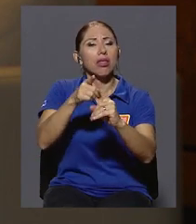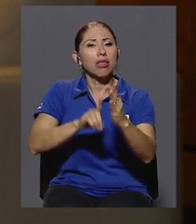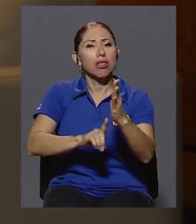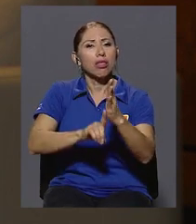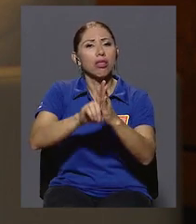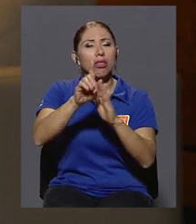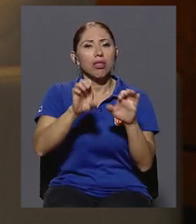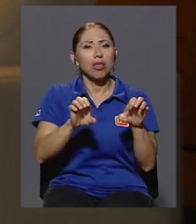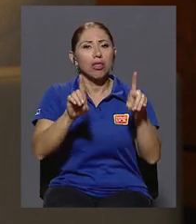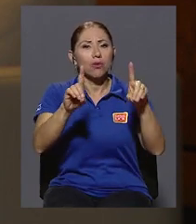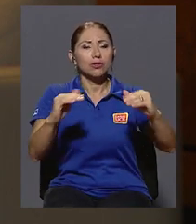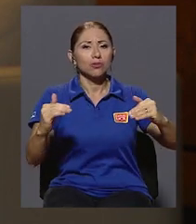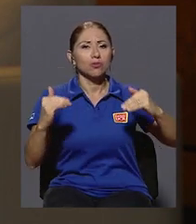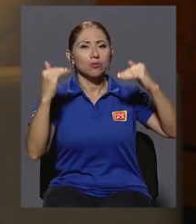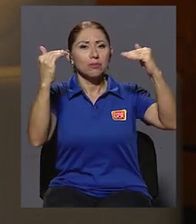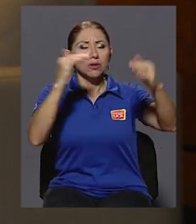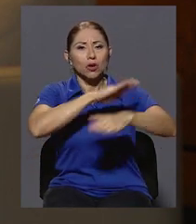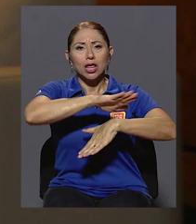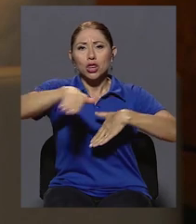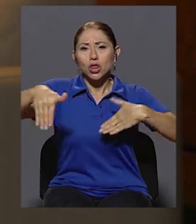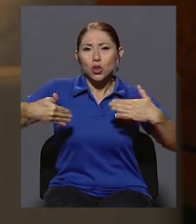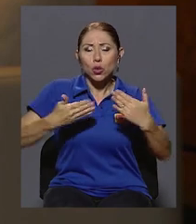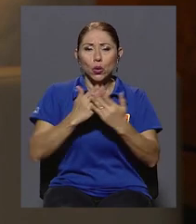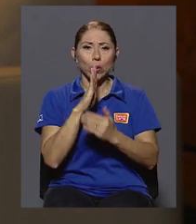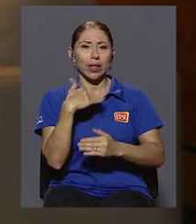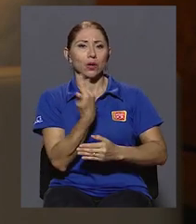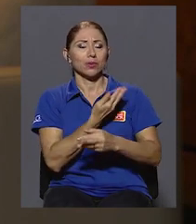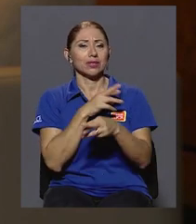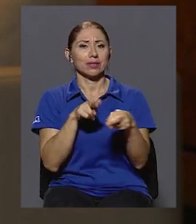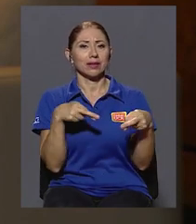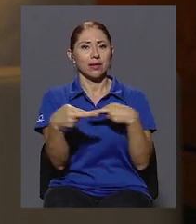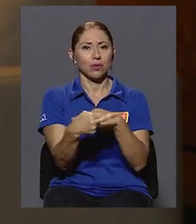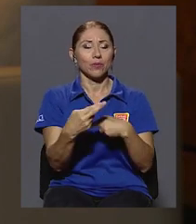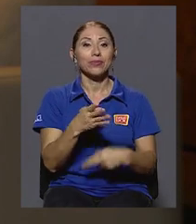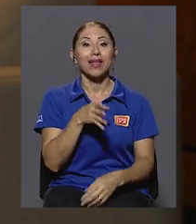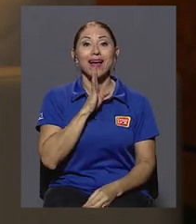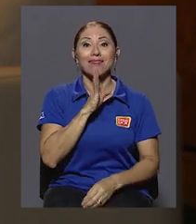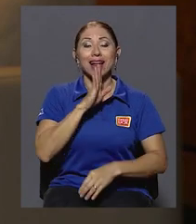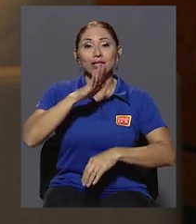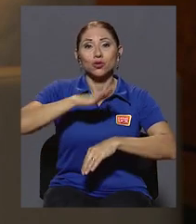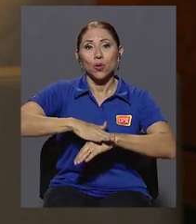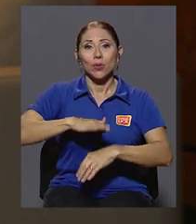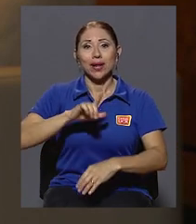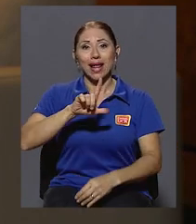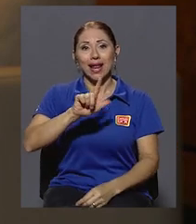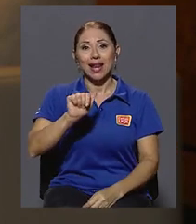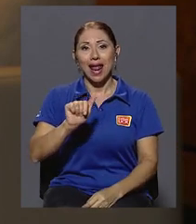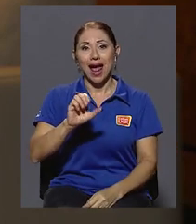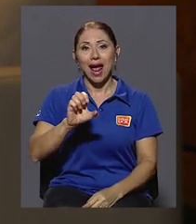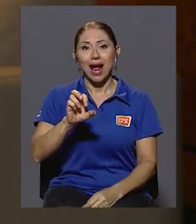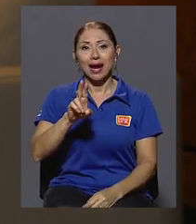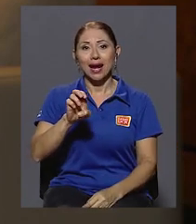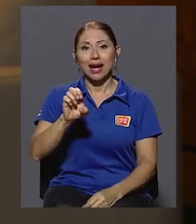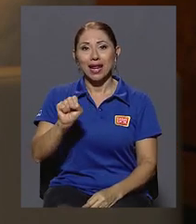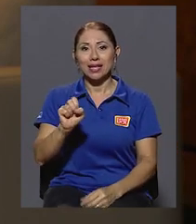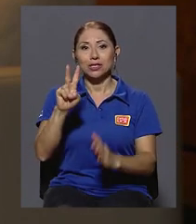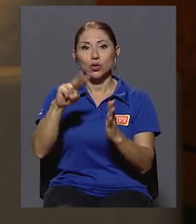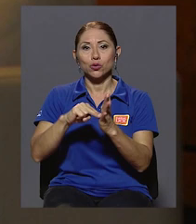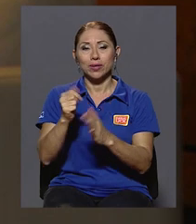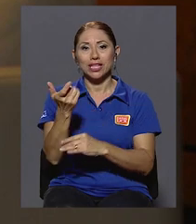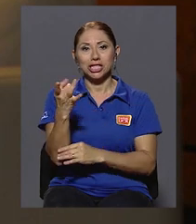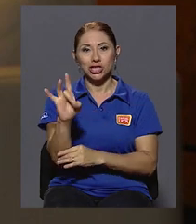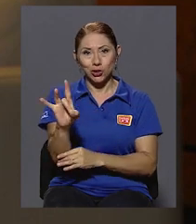la educación superior en toda nuestra región. Para hablar sobre la CRES 2018,